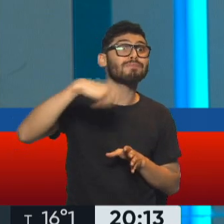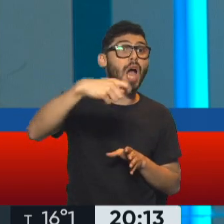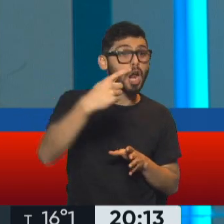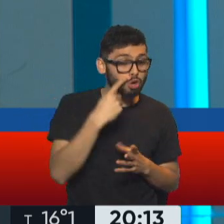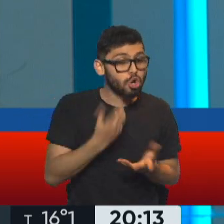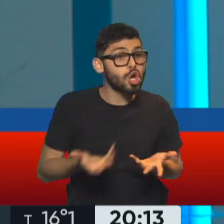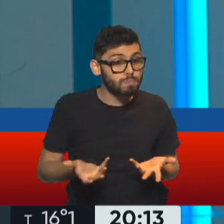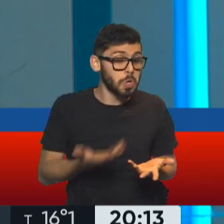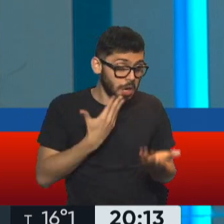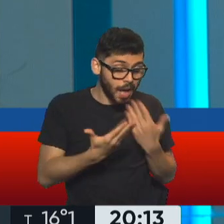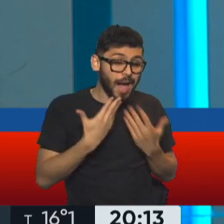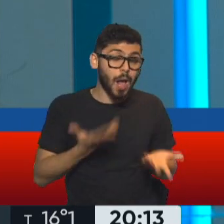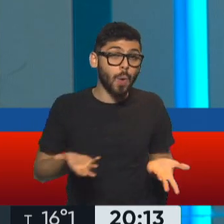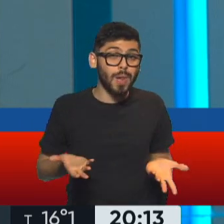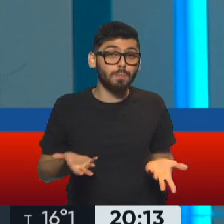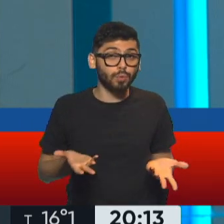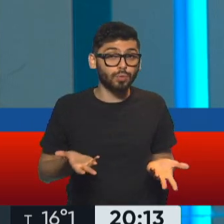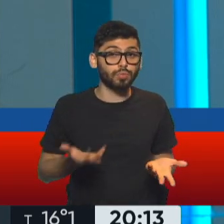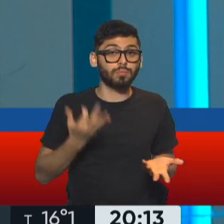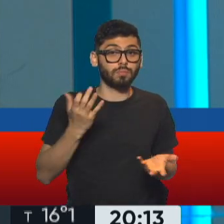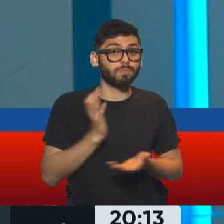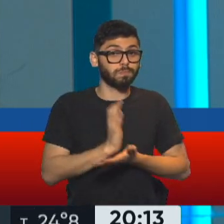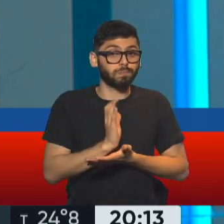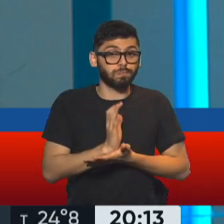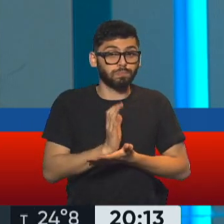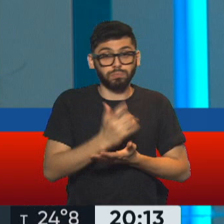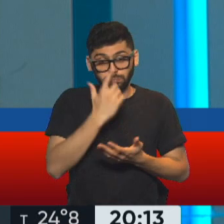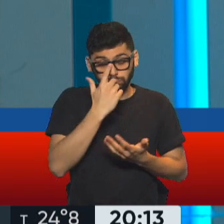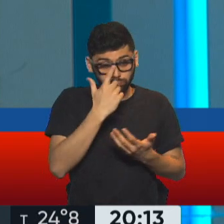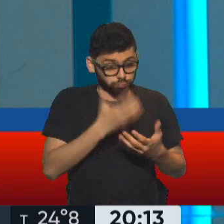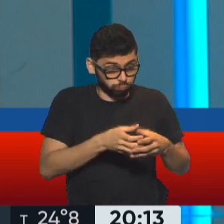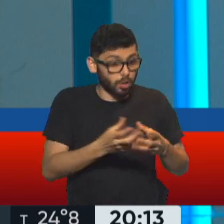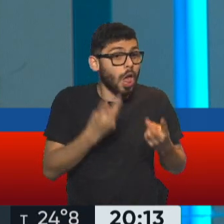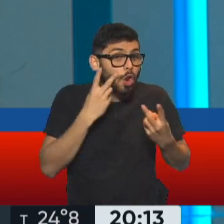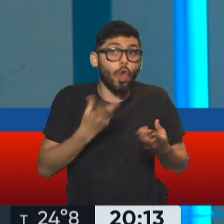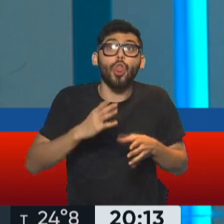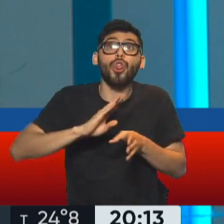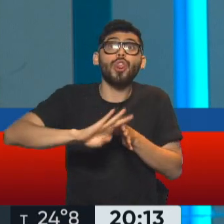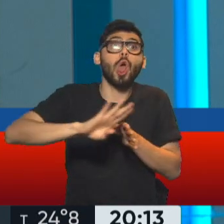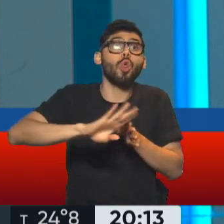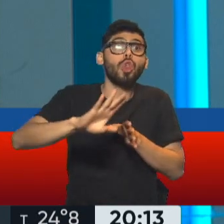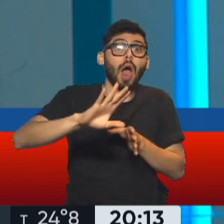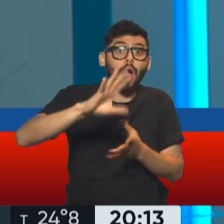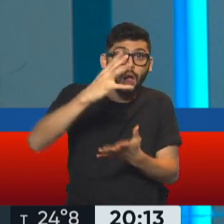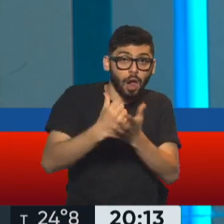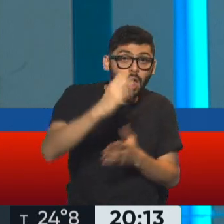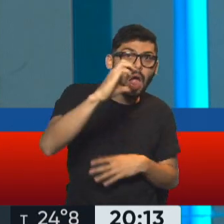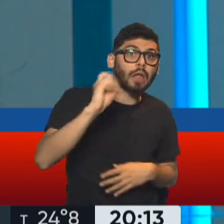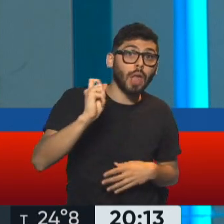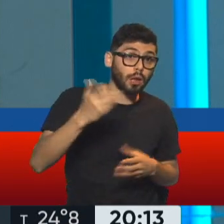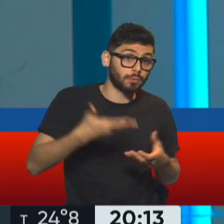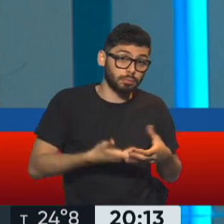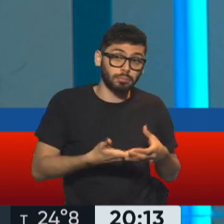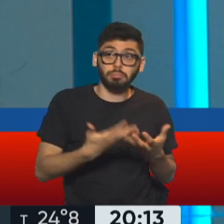que es el reconocimiento de que ellos son los responsables de la deuda. Es razonable que se siente